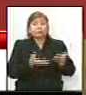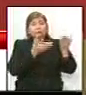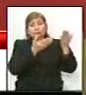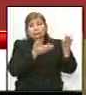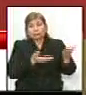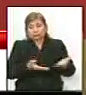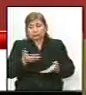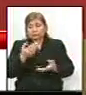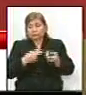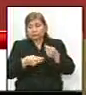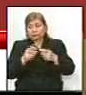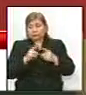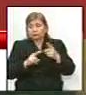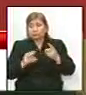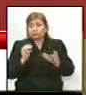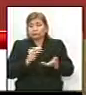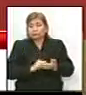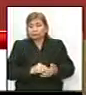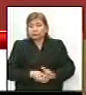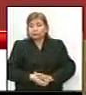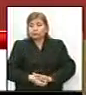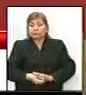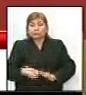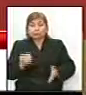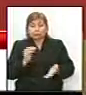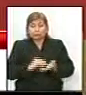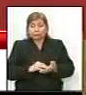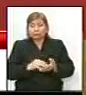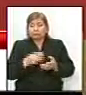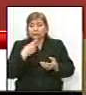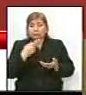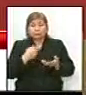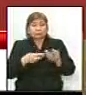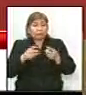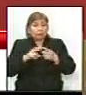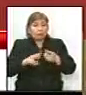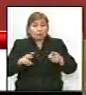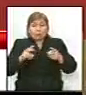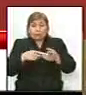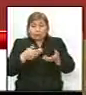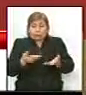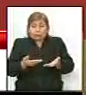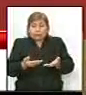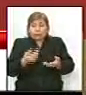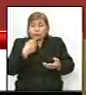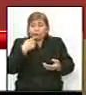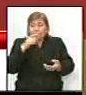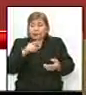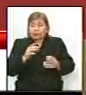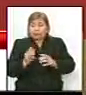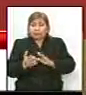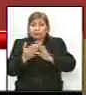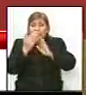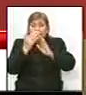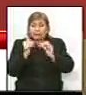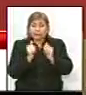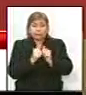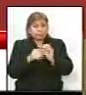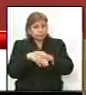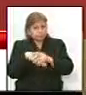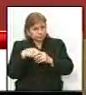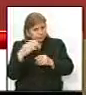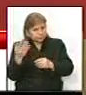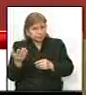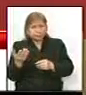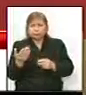a darle el valor agregado y luego darle ese valor agregado esto empecemos pues a sacar afuera. De eso